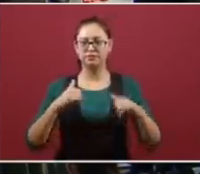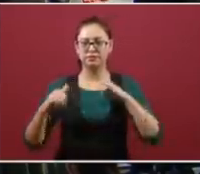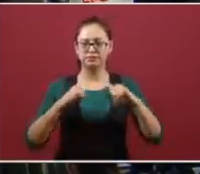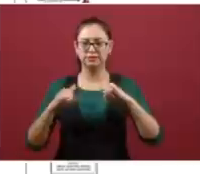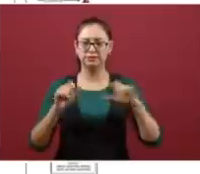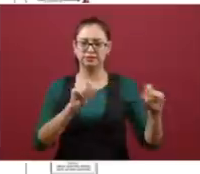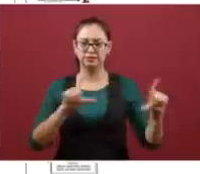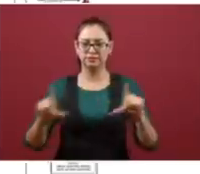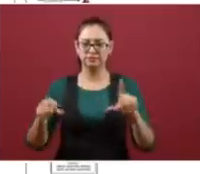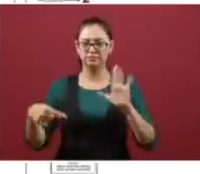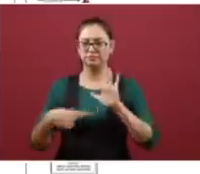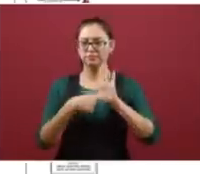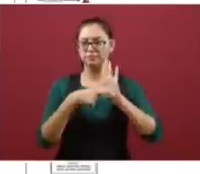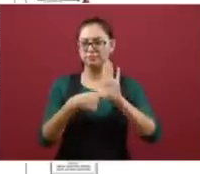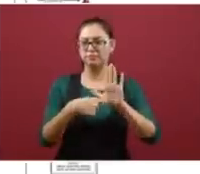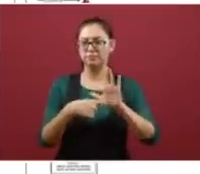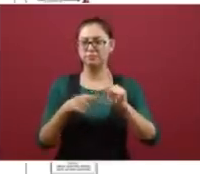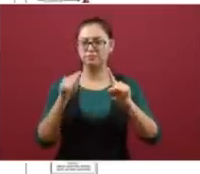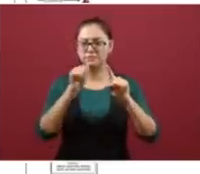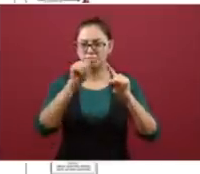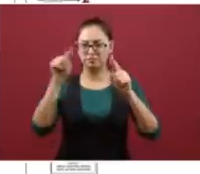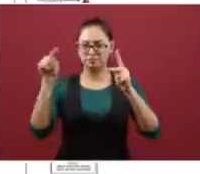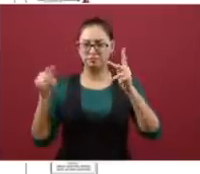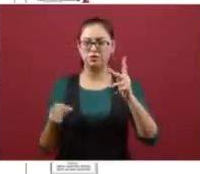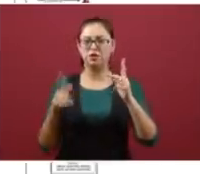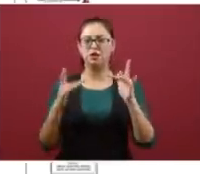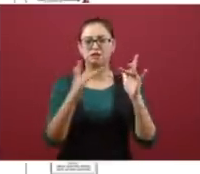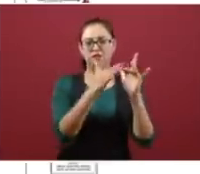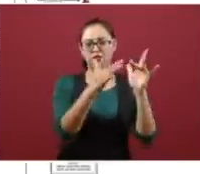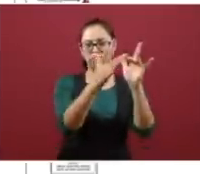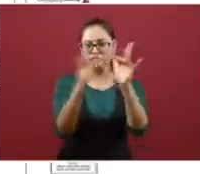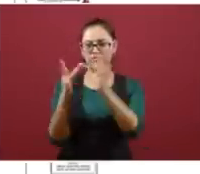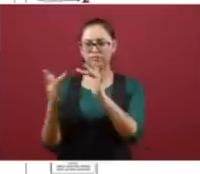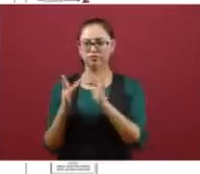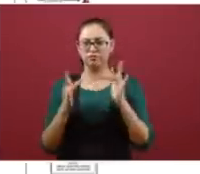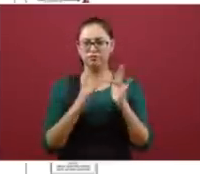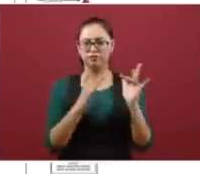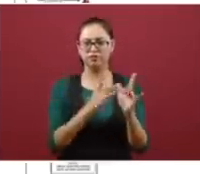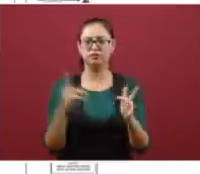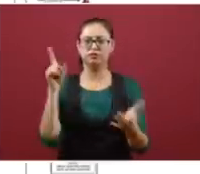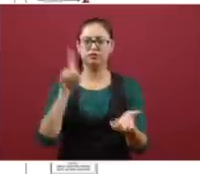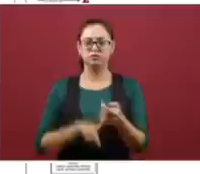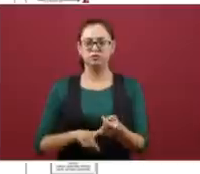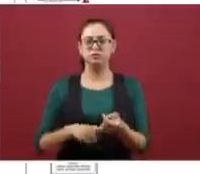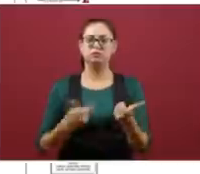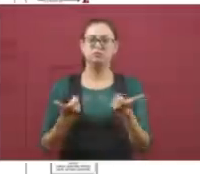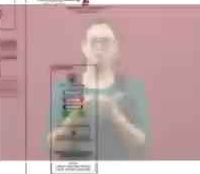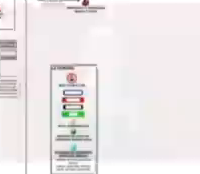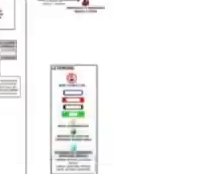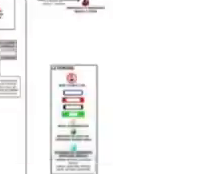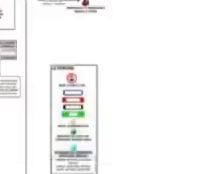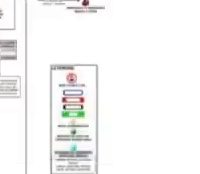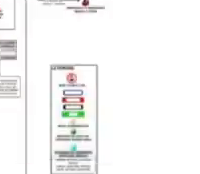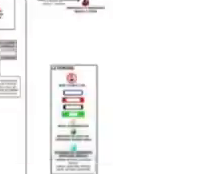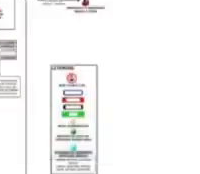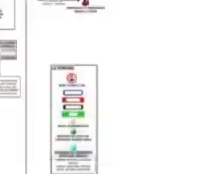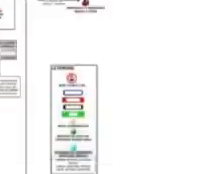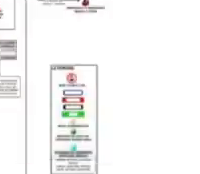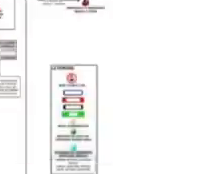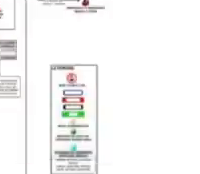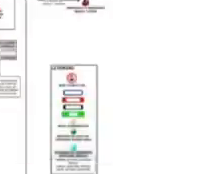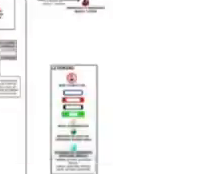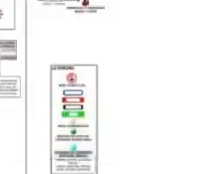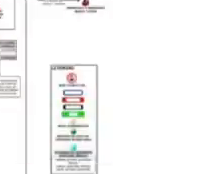presentando da cuenta de cuáles son las redes de lg del flujo de recursos y pensamos que la mejor